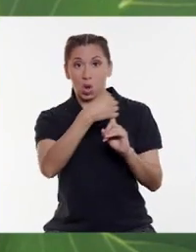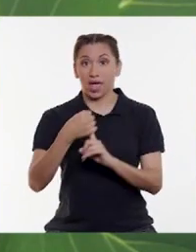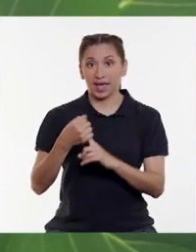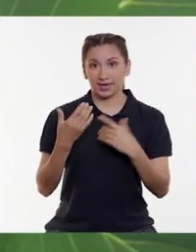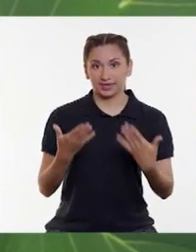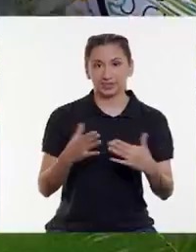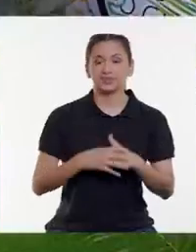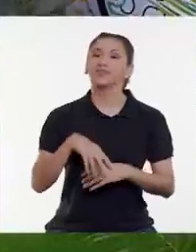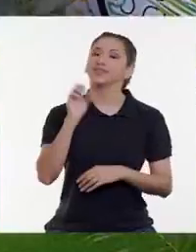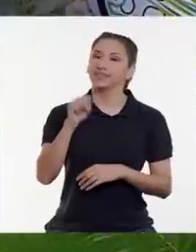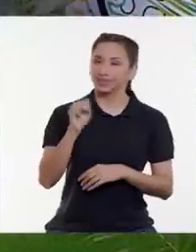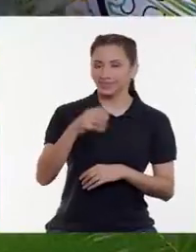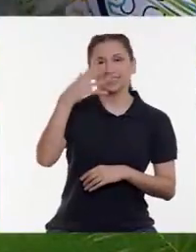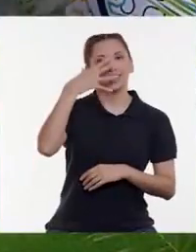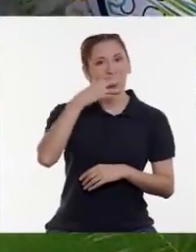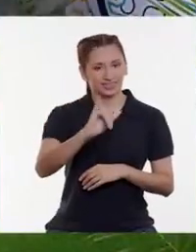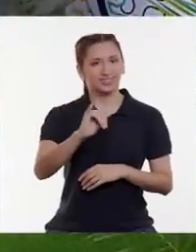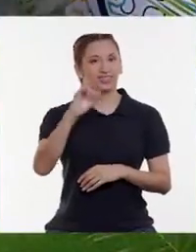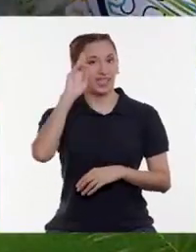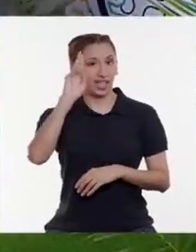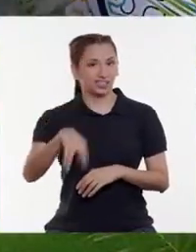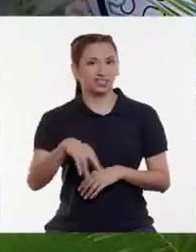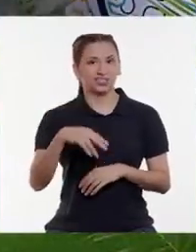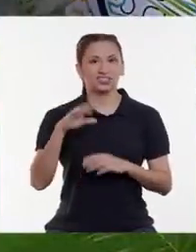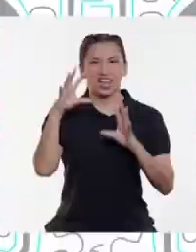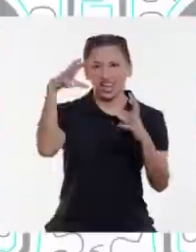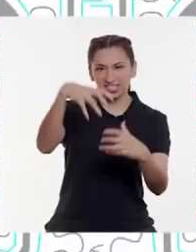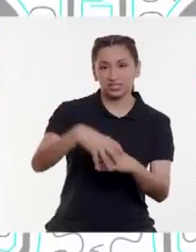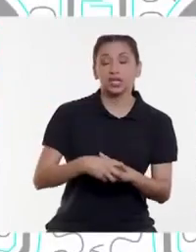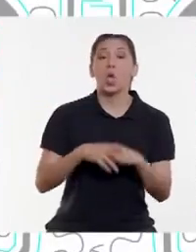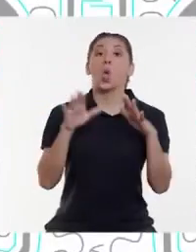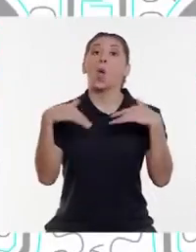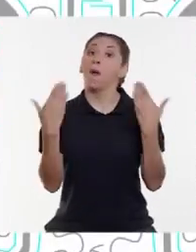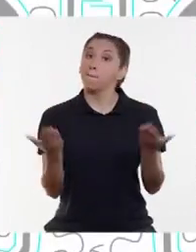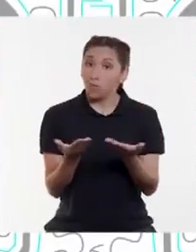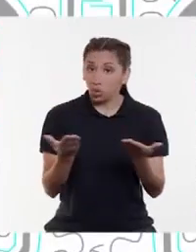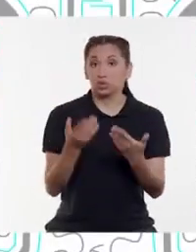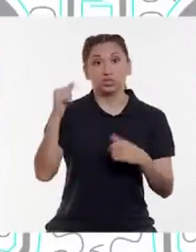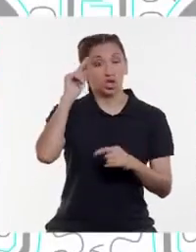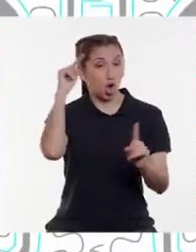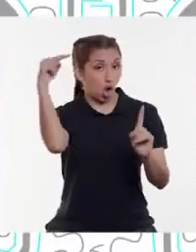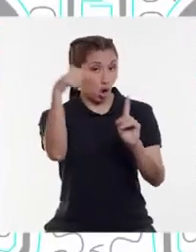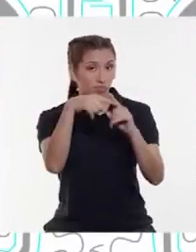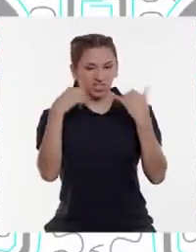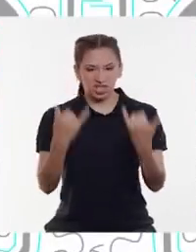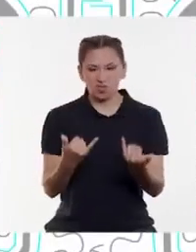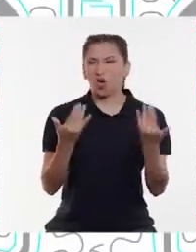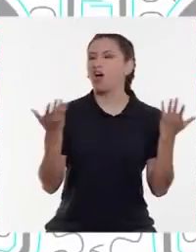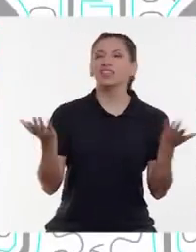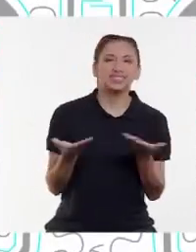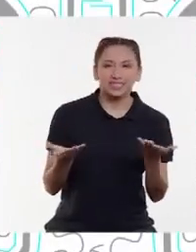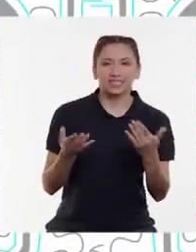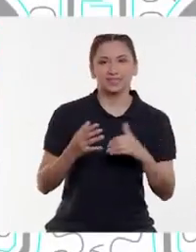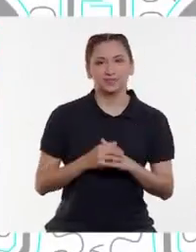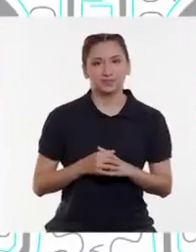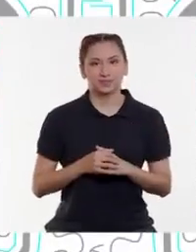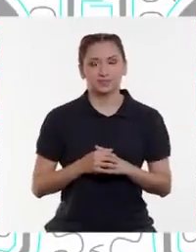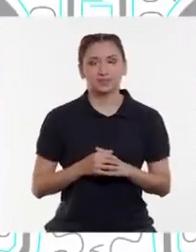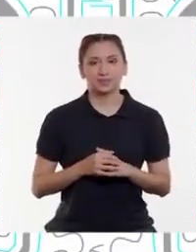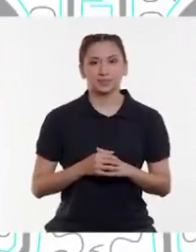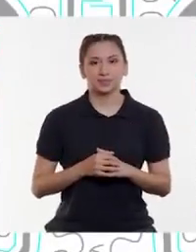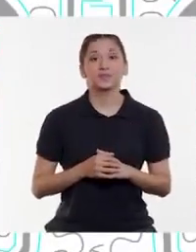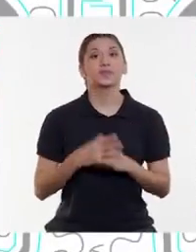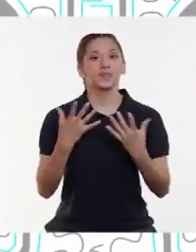lograr. ¡Así es, Decao! Por eso mismo, el propósito del programa del día de hoy